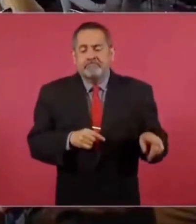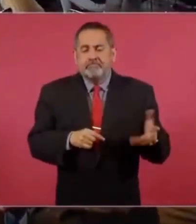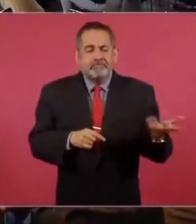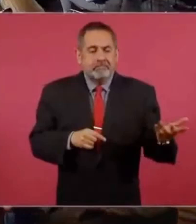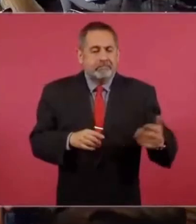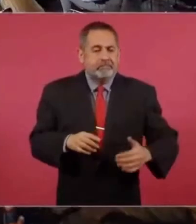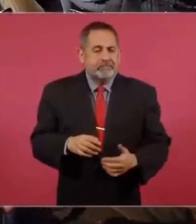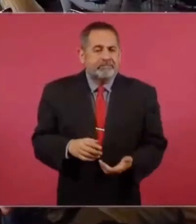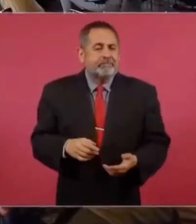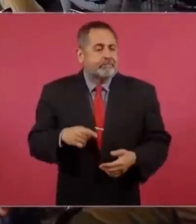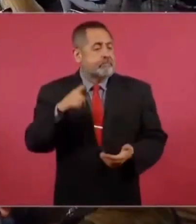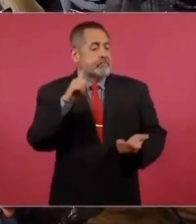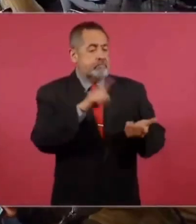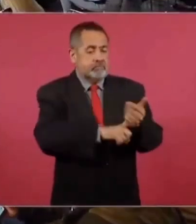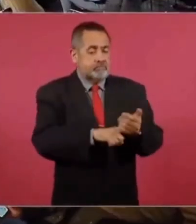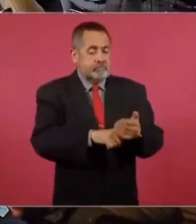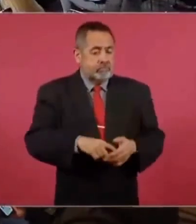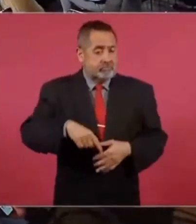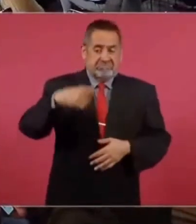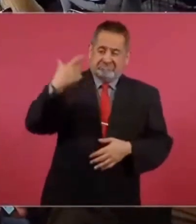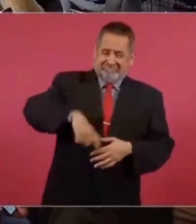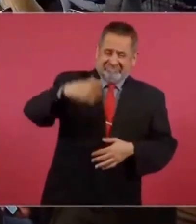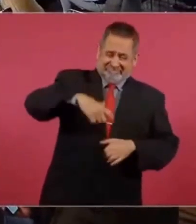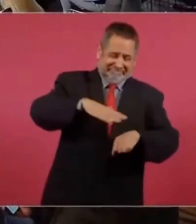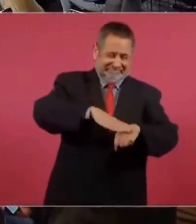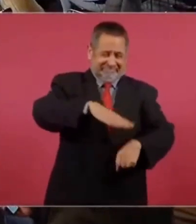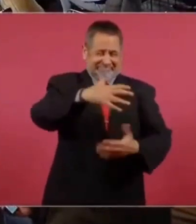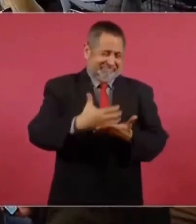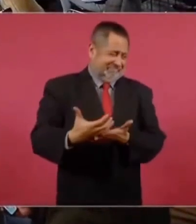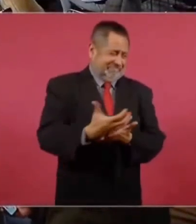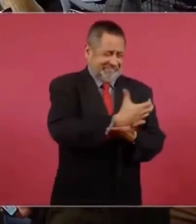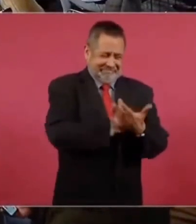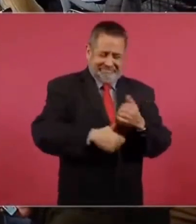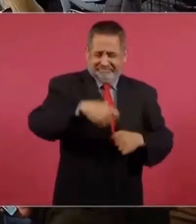que los que tienen más no paguen impuestos,